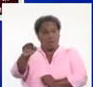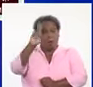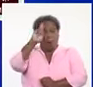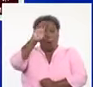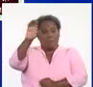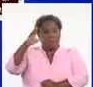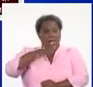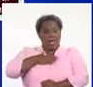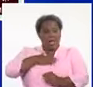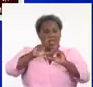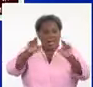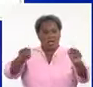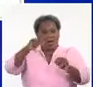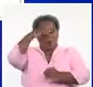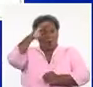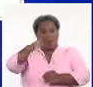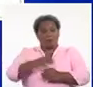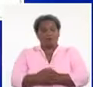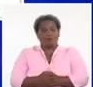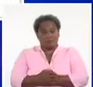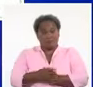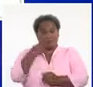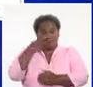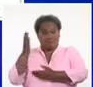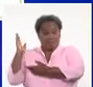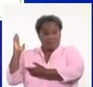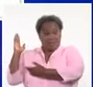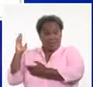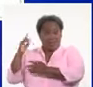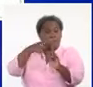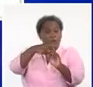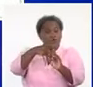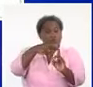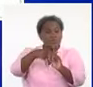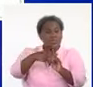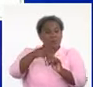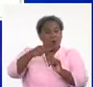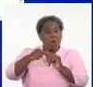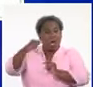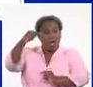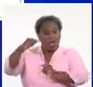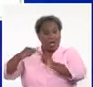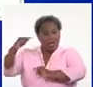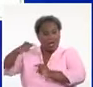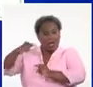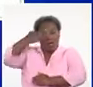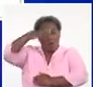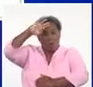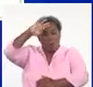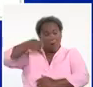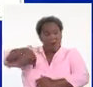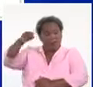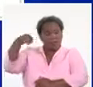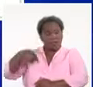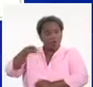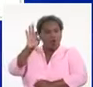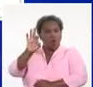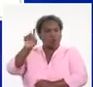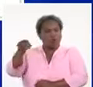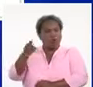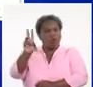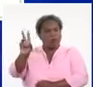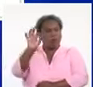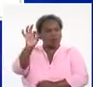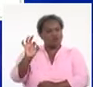están? La positividad ayer en Cuba, como ya había dicho, del